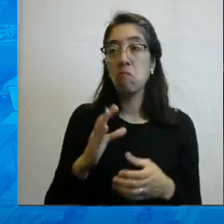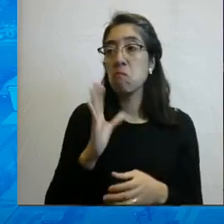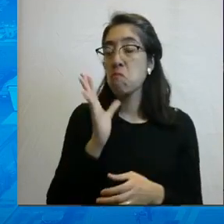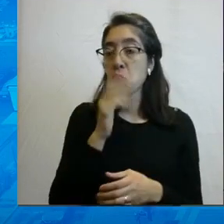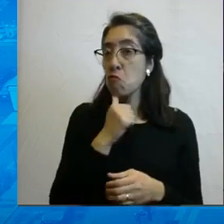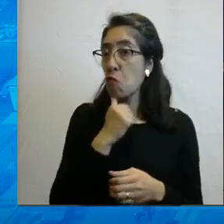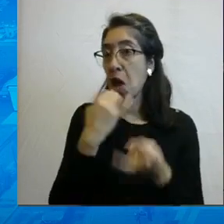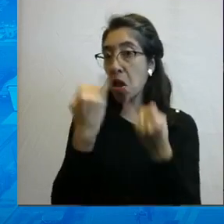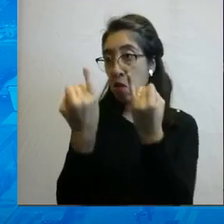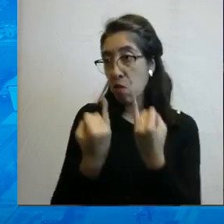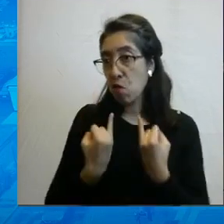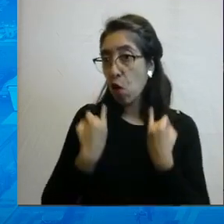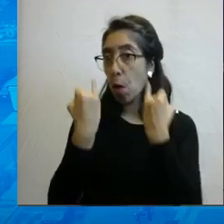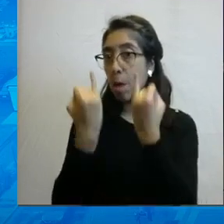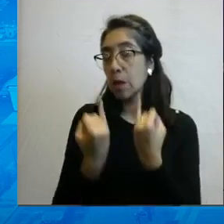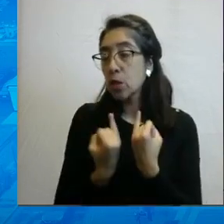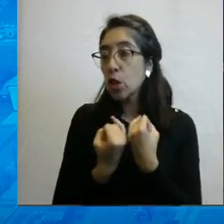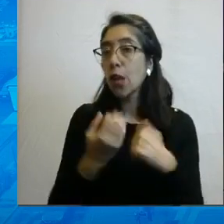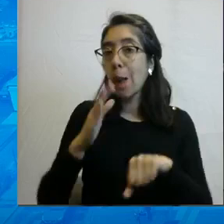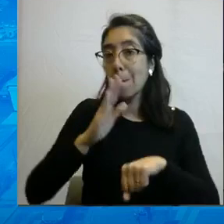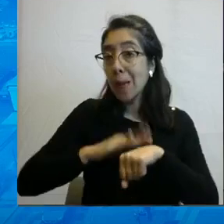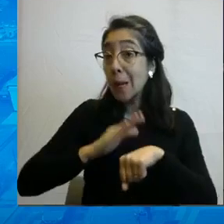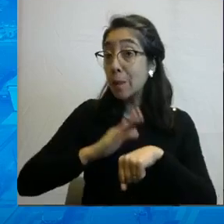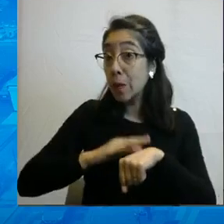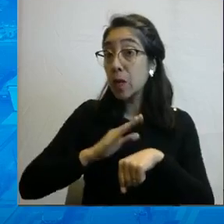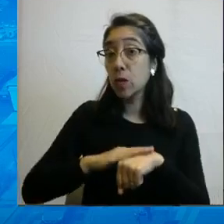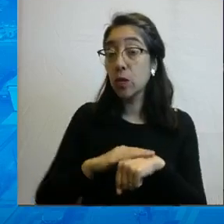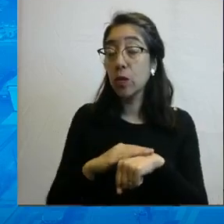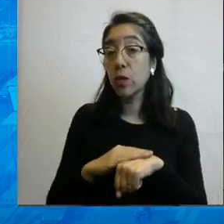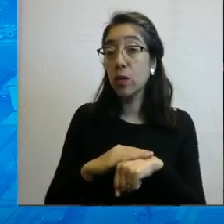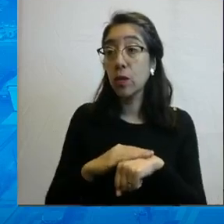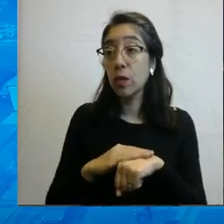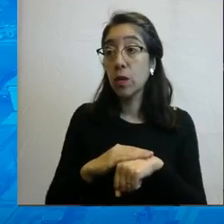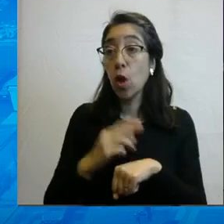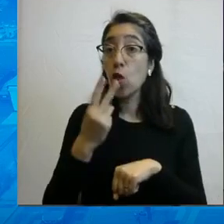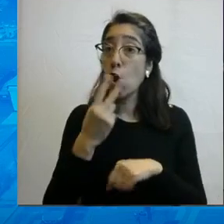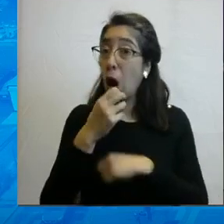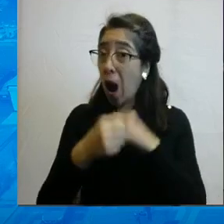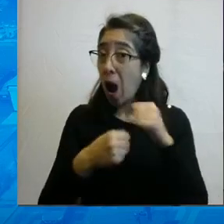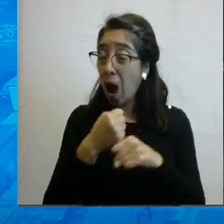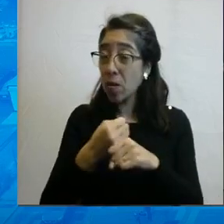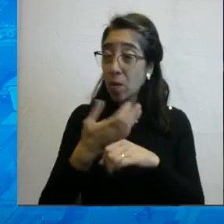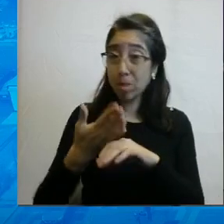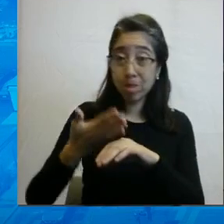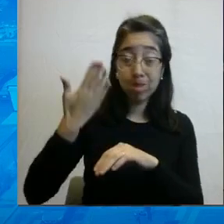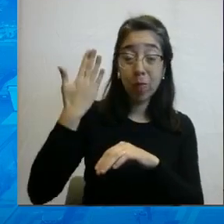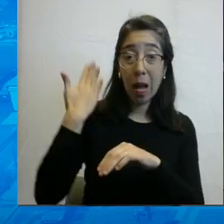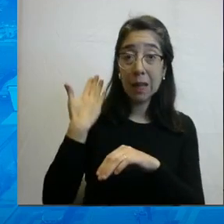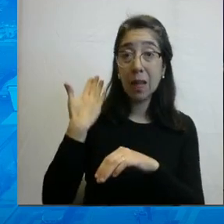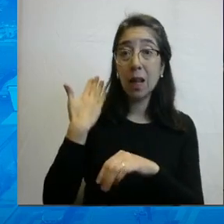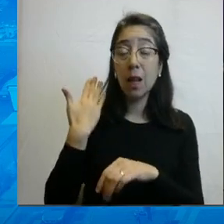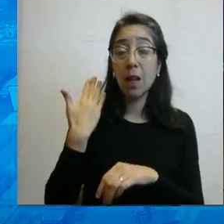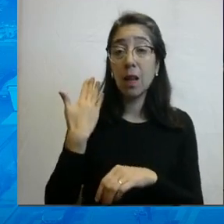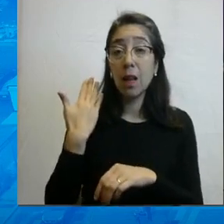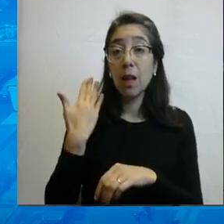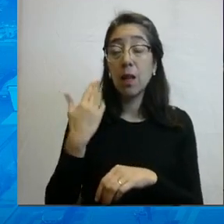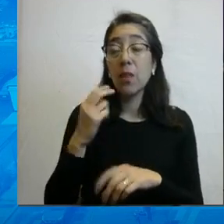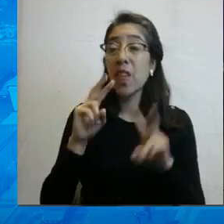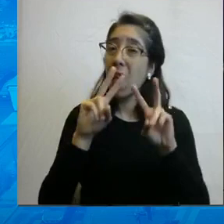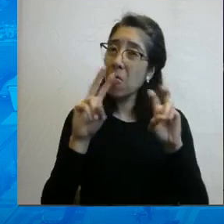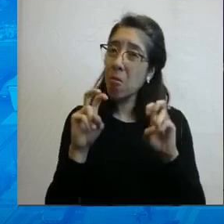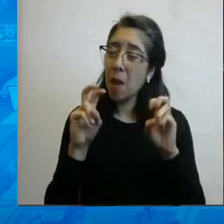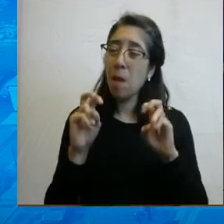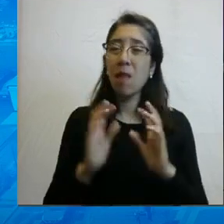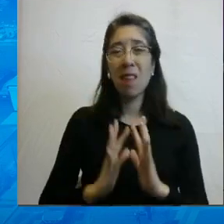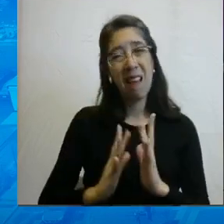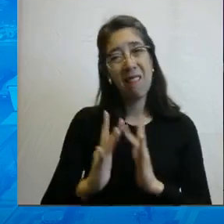he solicitado, ¿cierto?, que se han entregado en estos últimos 2 años también. Hemos visto cómo la feria se ha desdibujado,